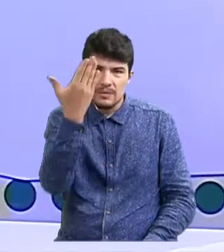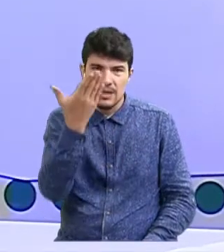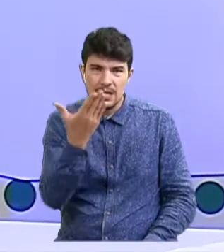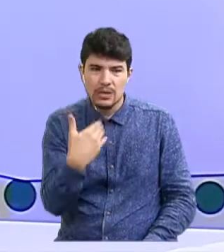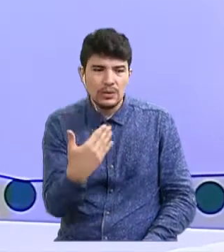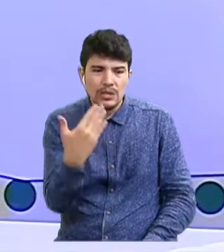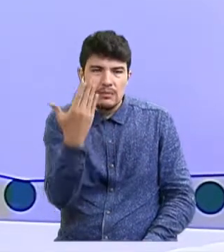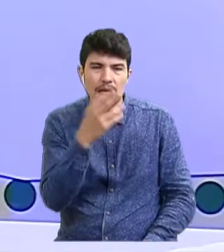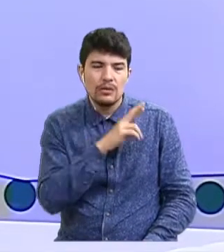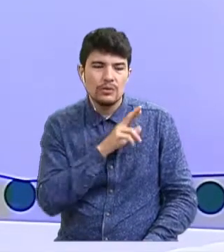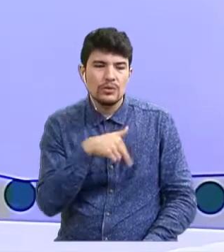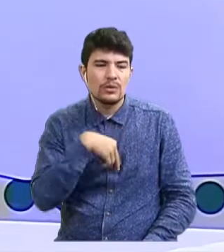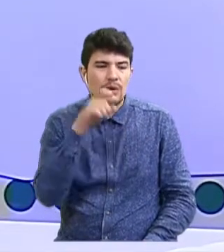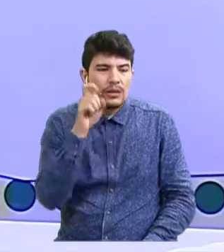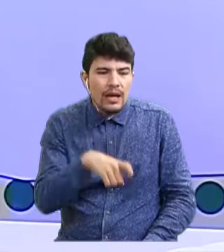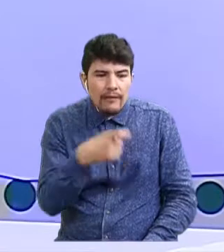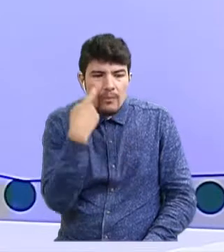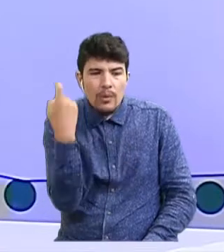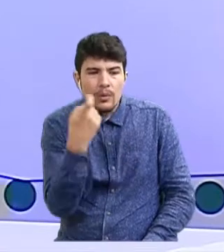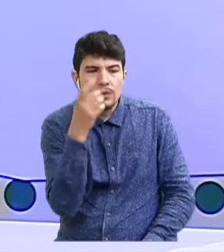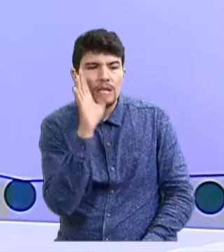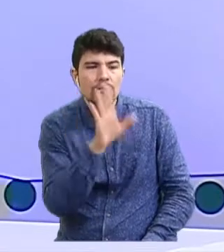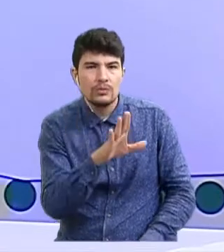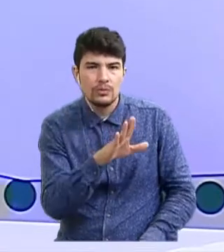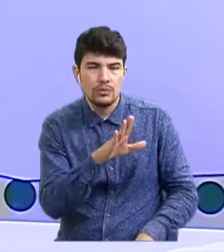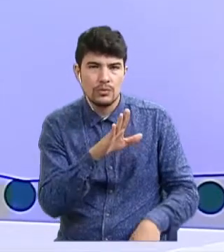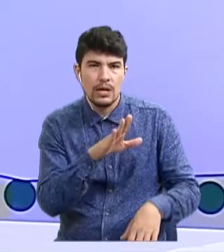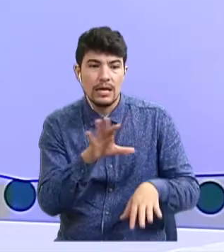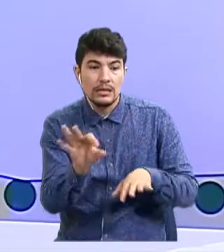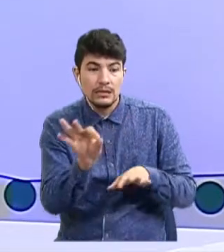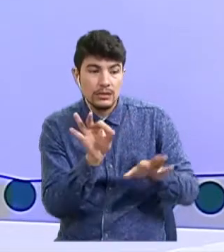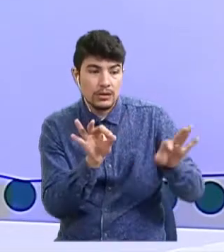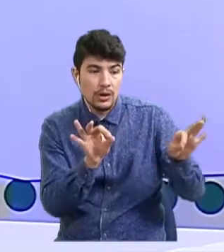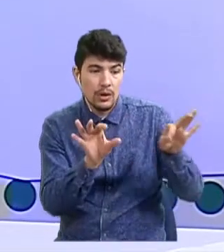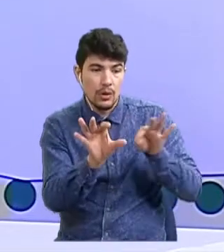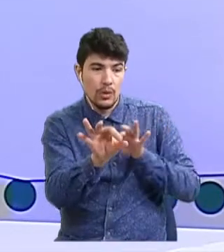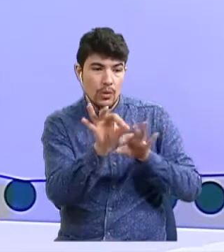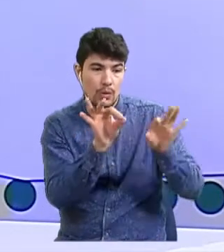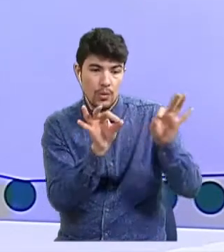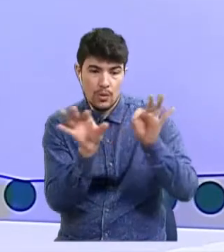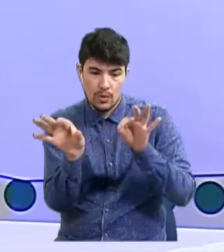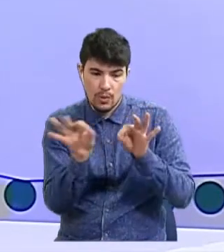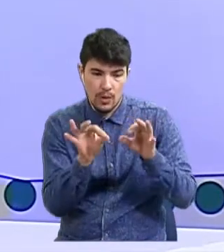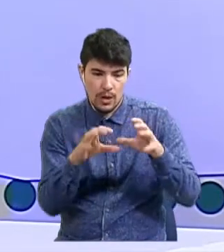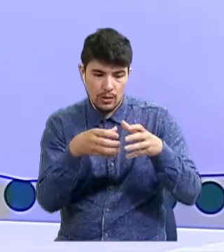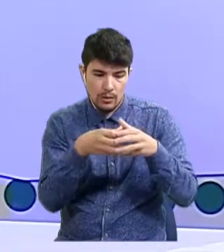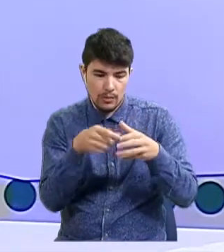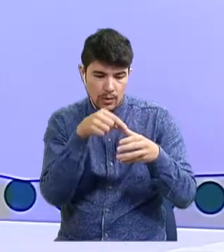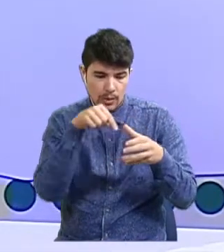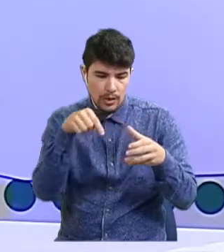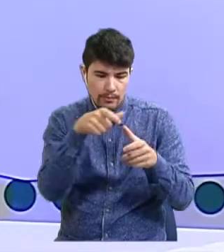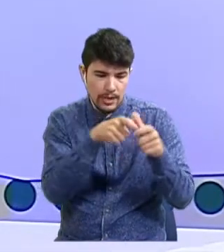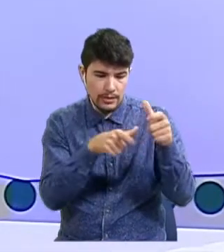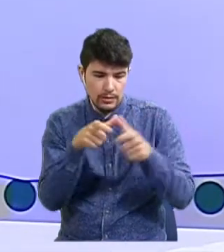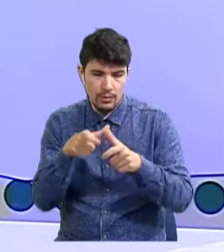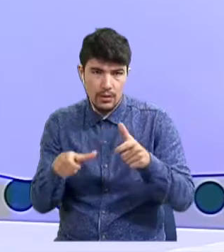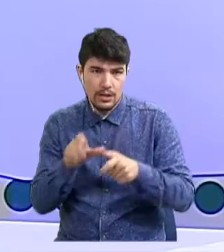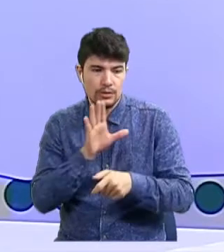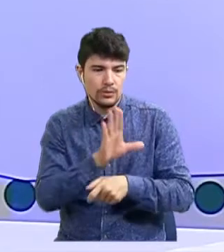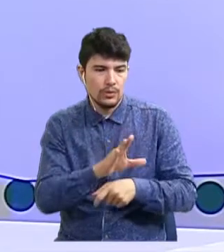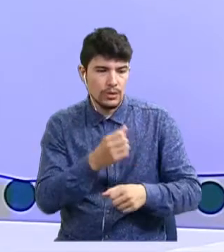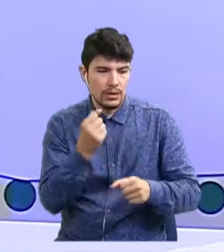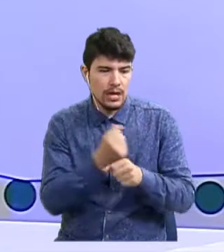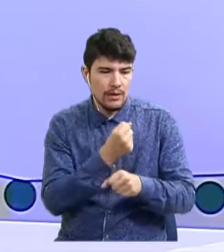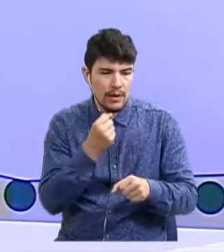lo que tenemos que buscar allí, es que la elección de las personas o la selección de las personas que sean llevadas